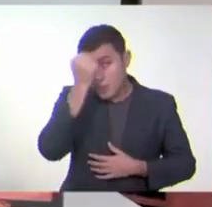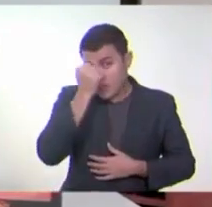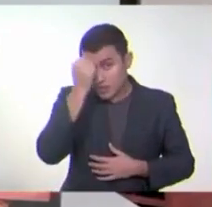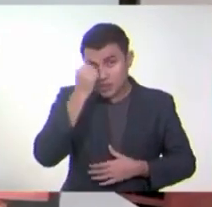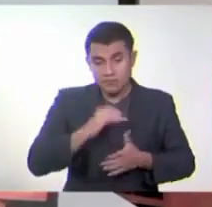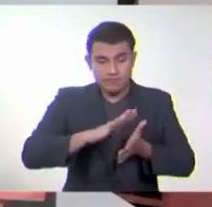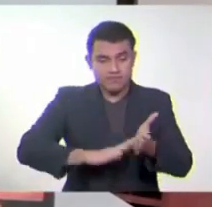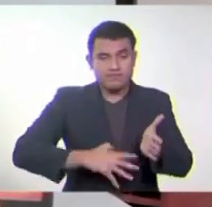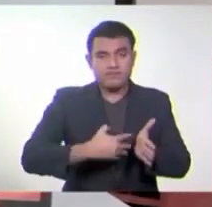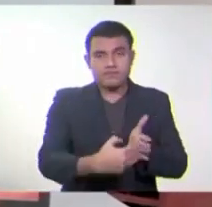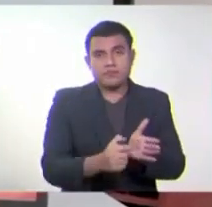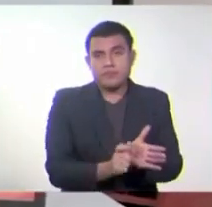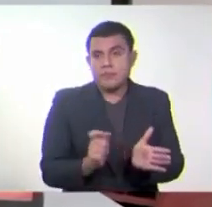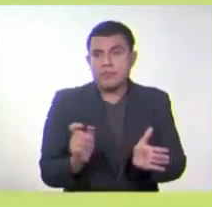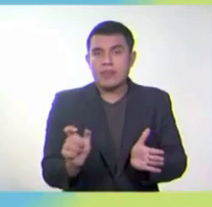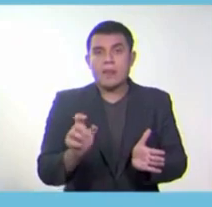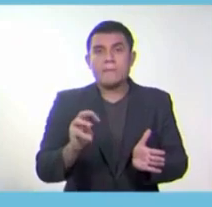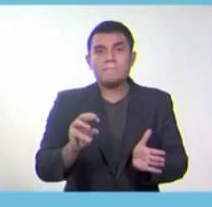tabla periódica moderna.